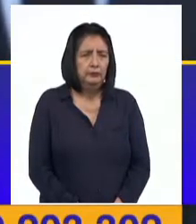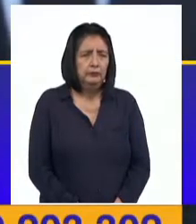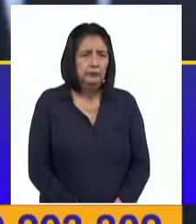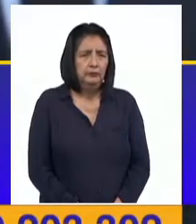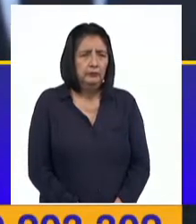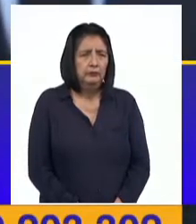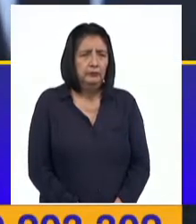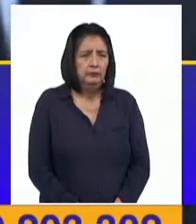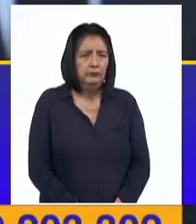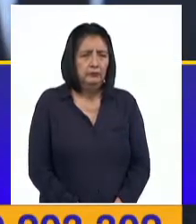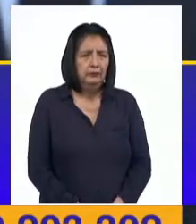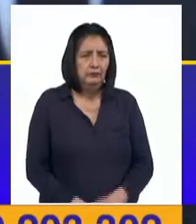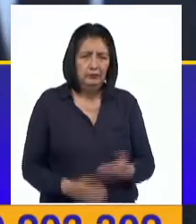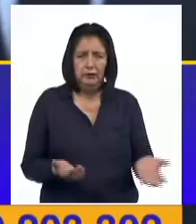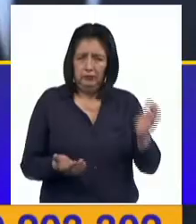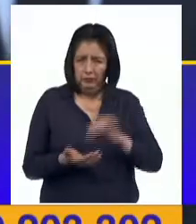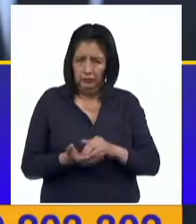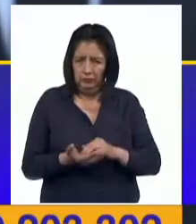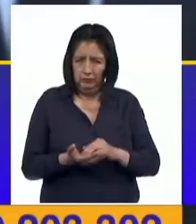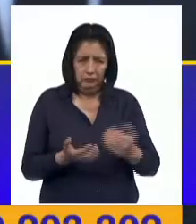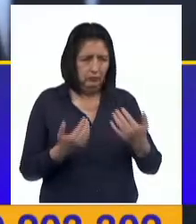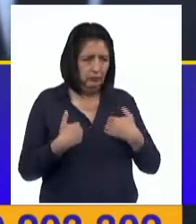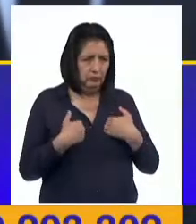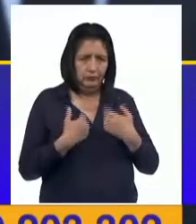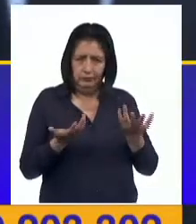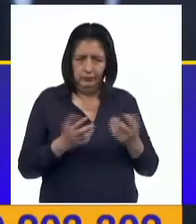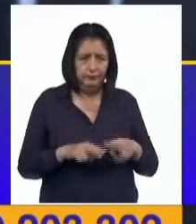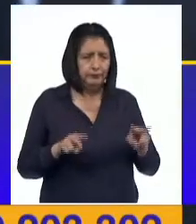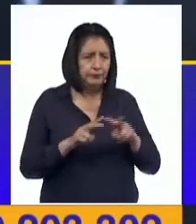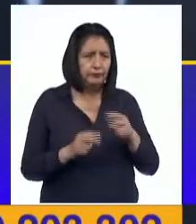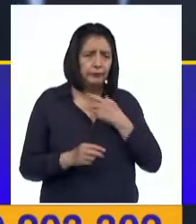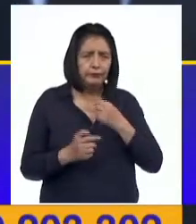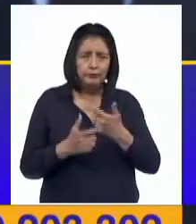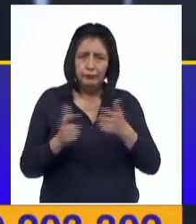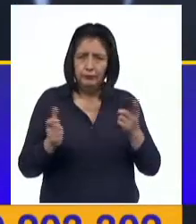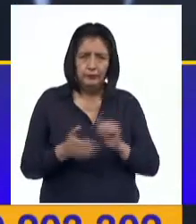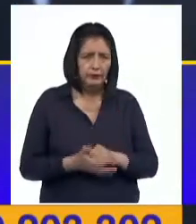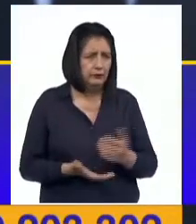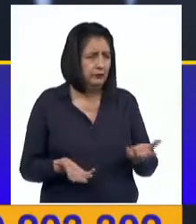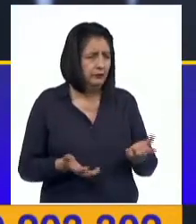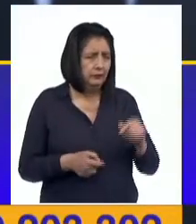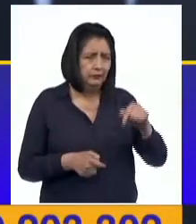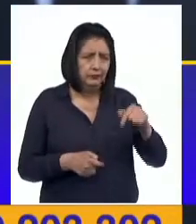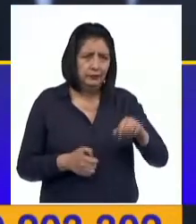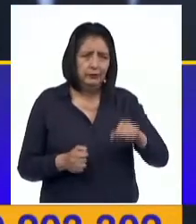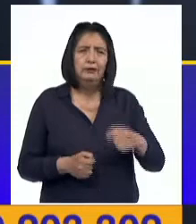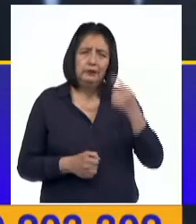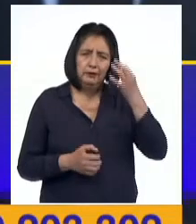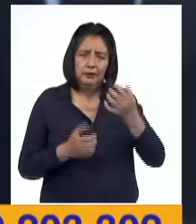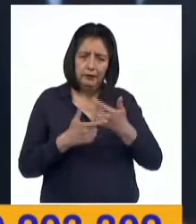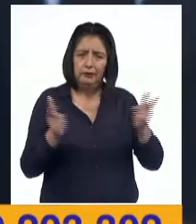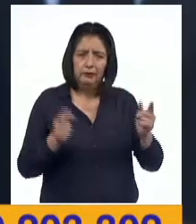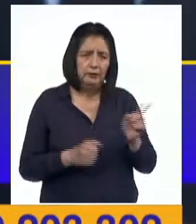y si nos han vuelto a atacar es por nuestros valores nuestro gusto por la libertad la posibilidad que hay aquí de creer libremente